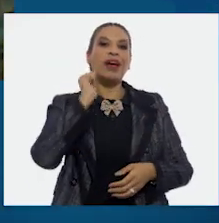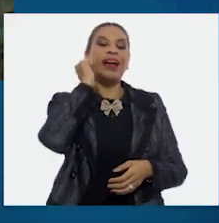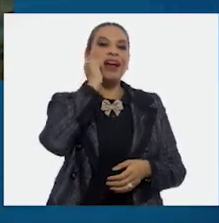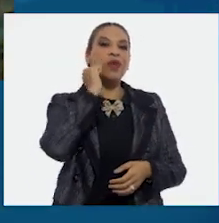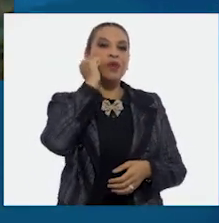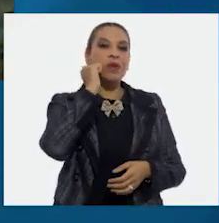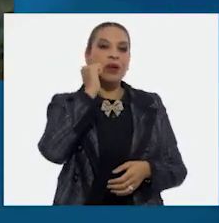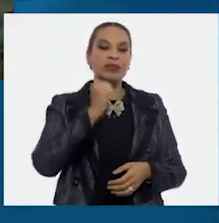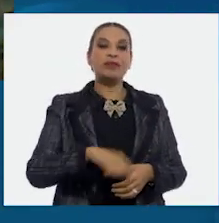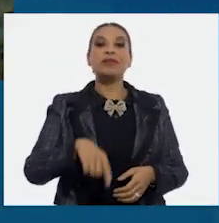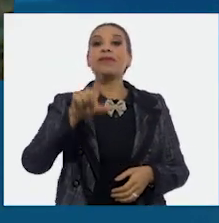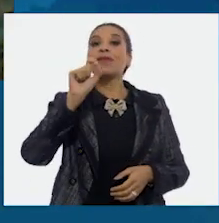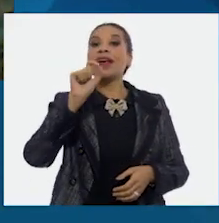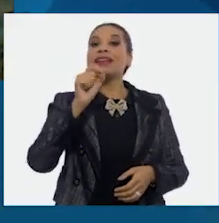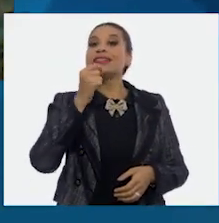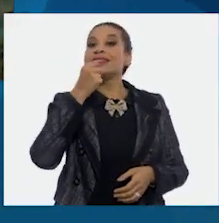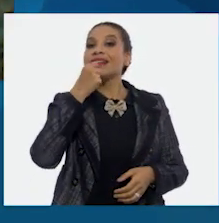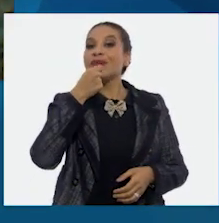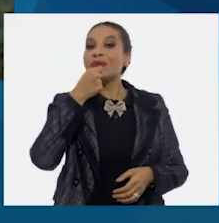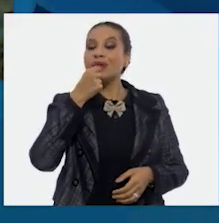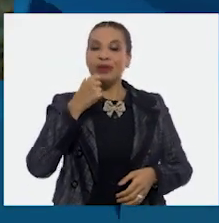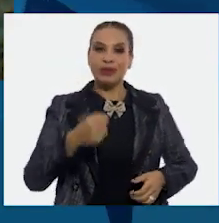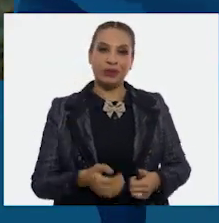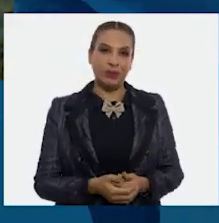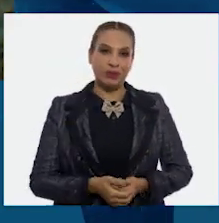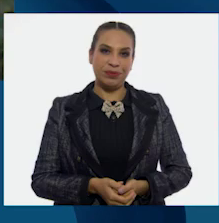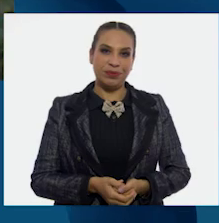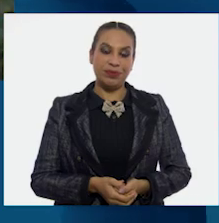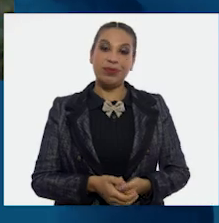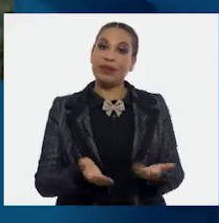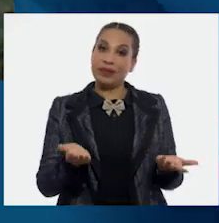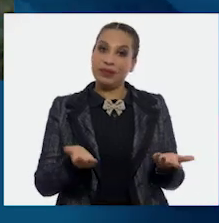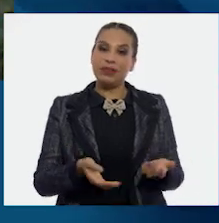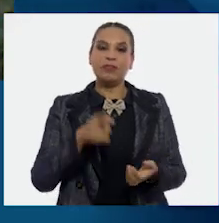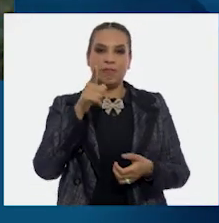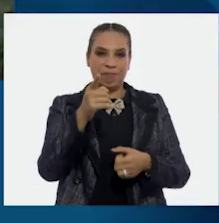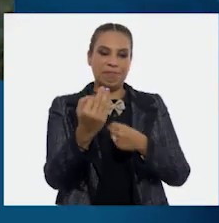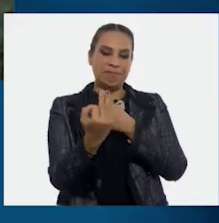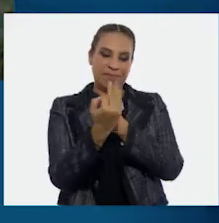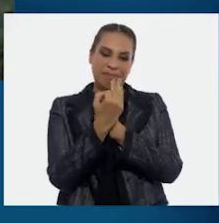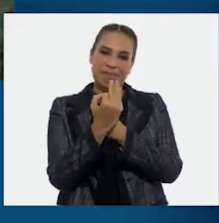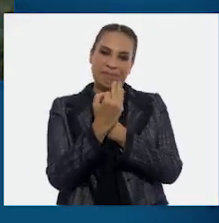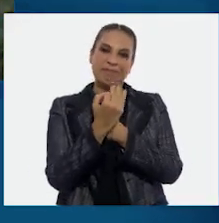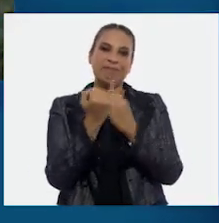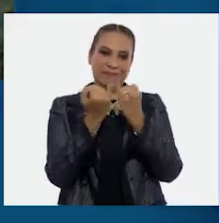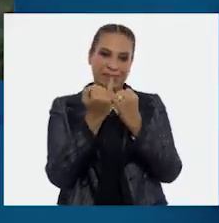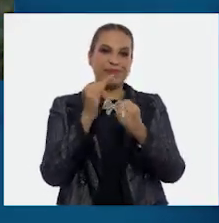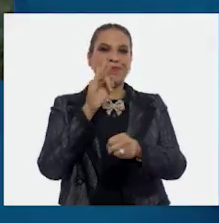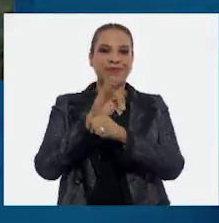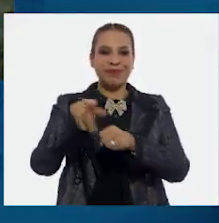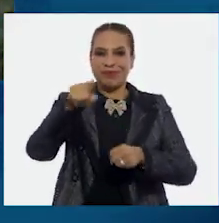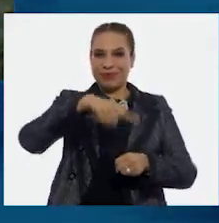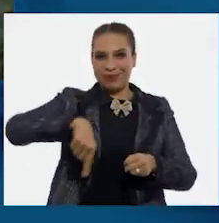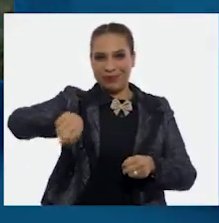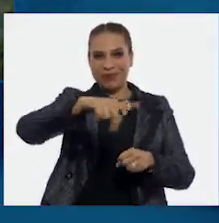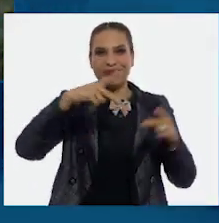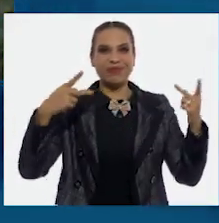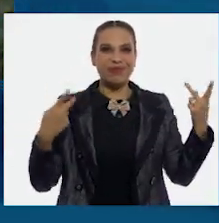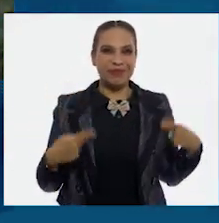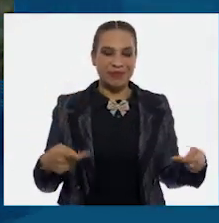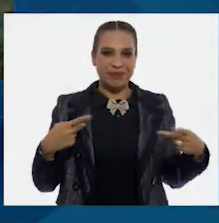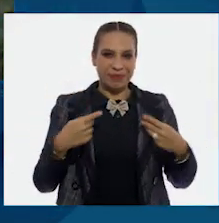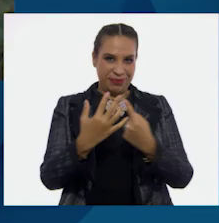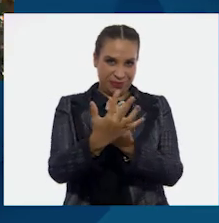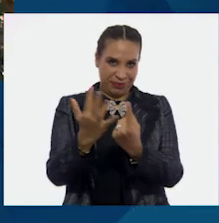jabón durante 20 segundos. Así te proteges tú y proteges a todas las personas que